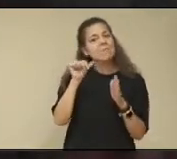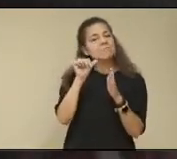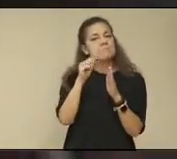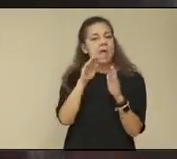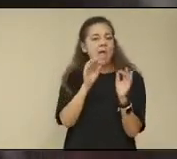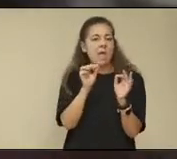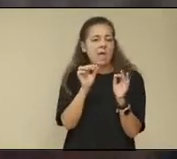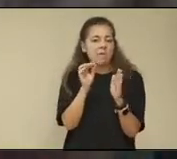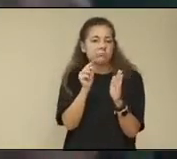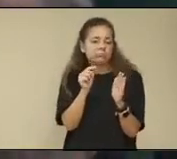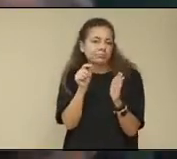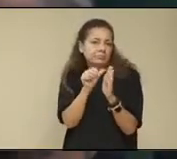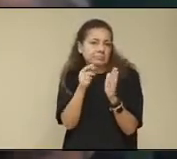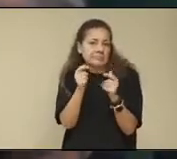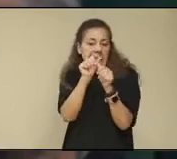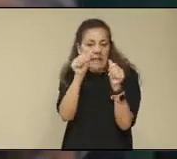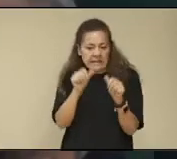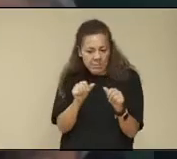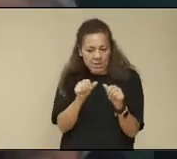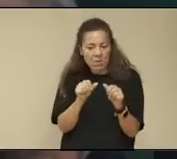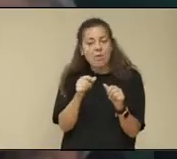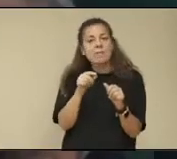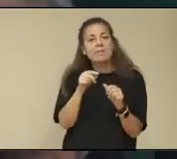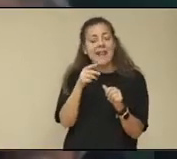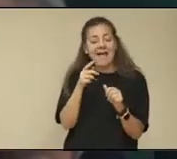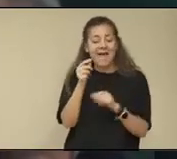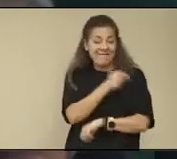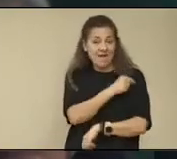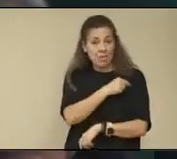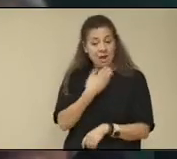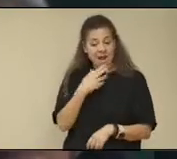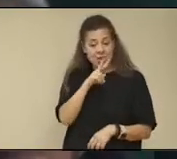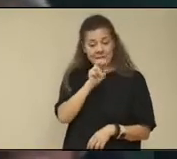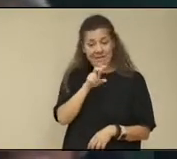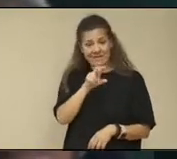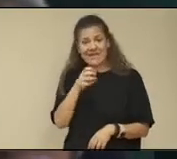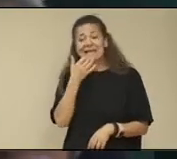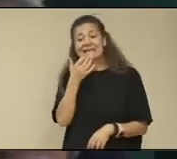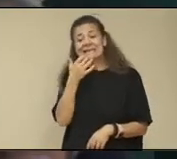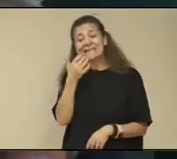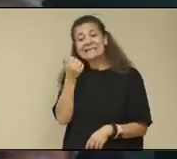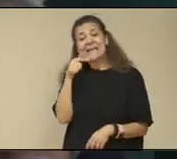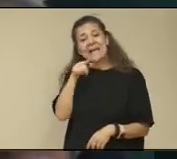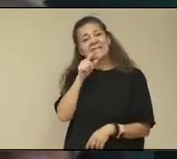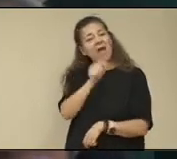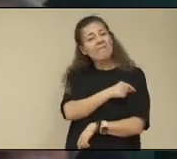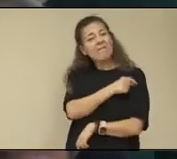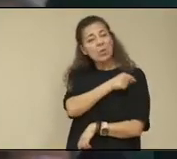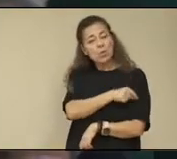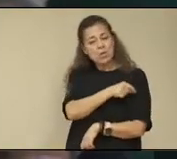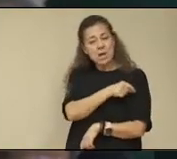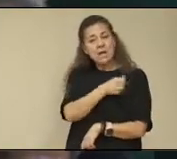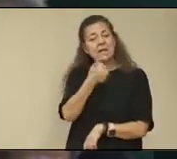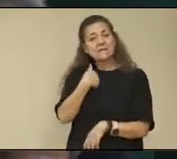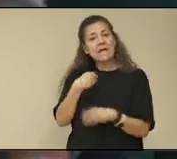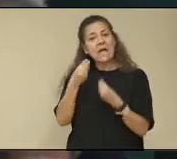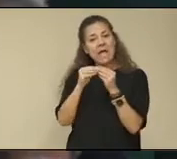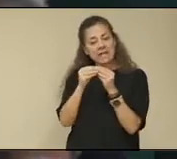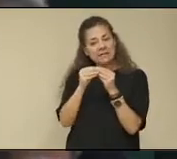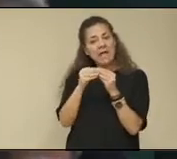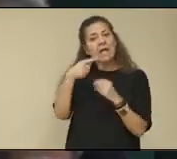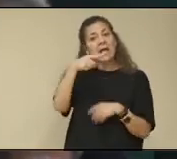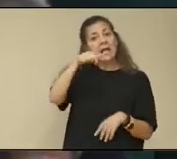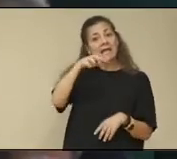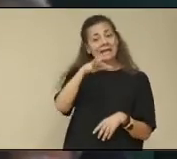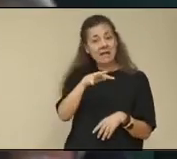¿no?, preparada en el año 2020, ¿no? Si hubieseis tenido esa vacuna producida en GMPs,